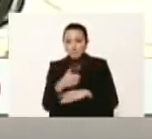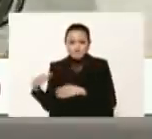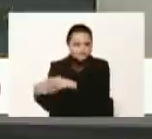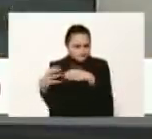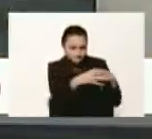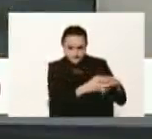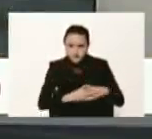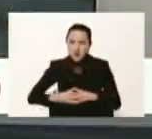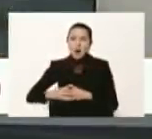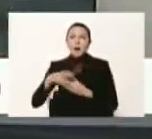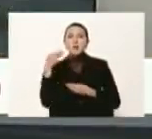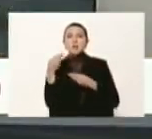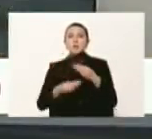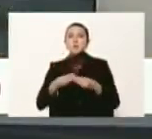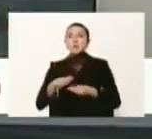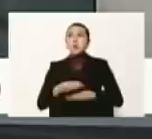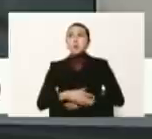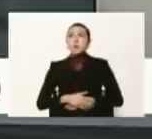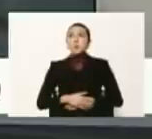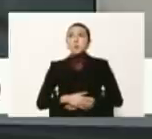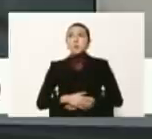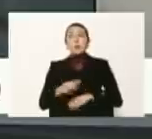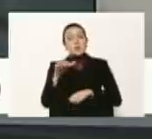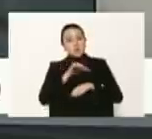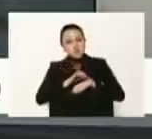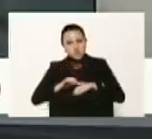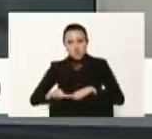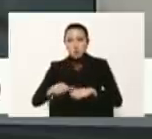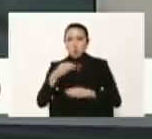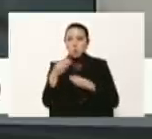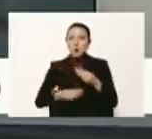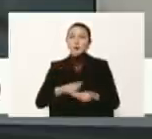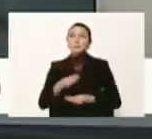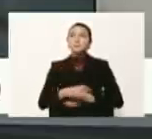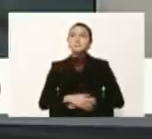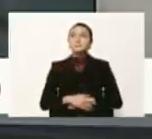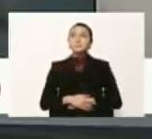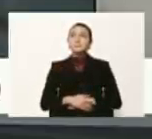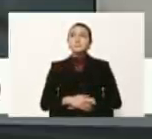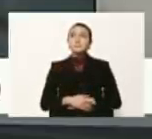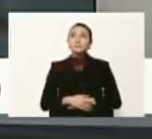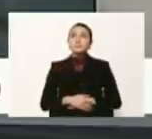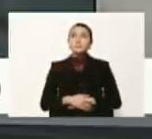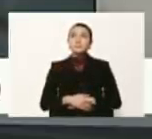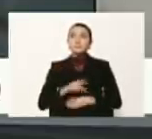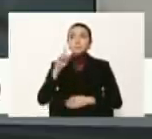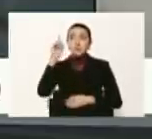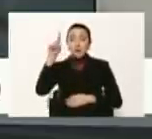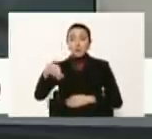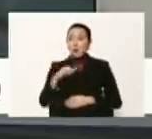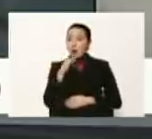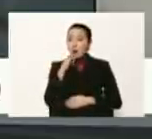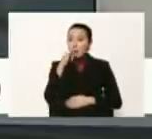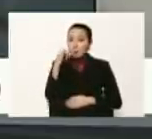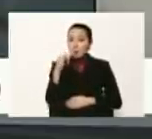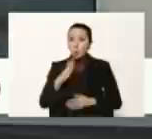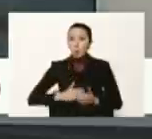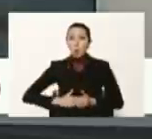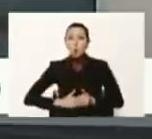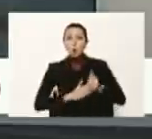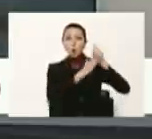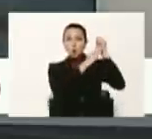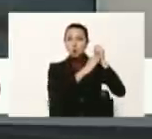delincuenciales y que fueron heridas en esta operación. También destacamos el heroísmo de